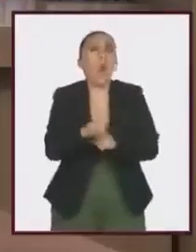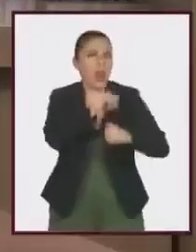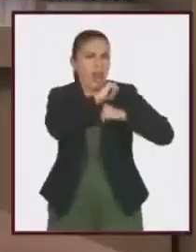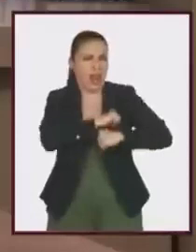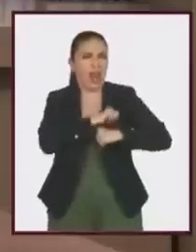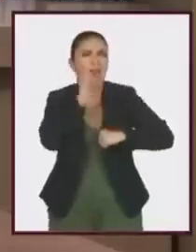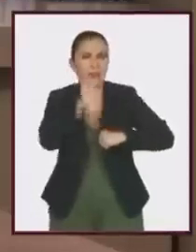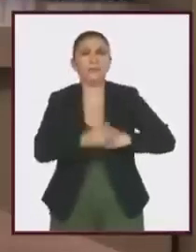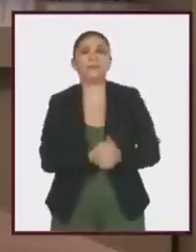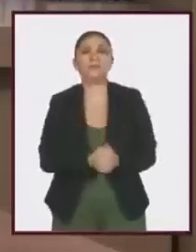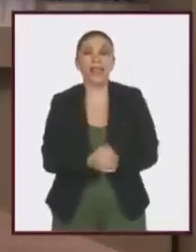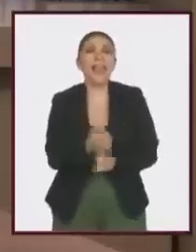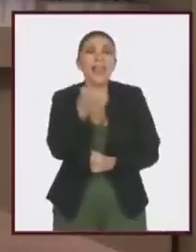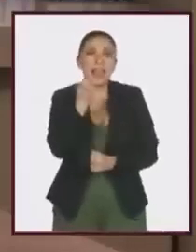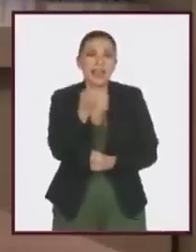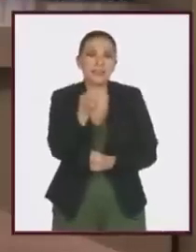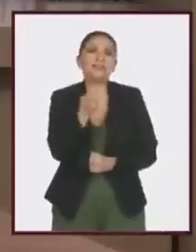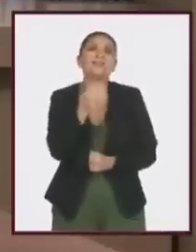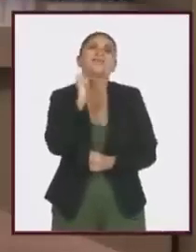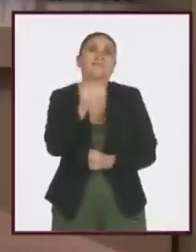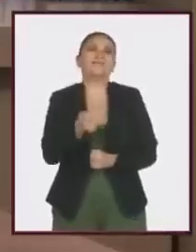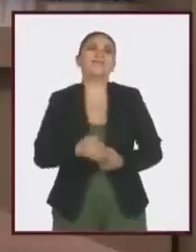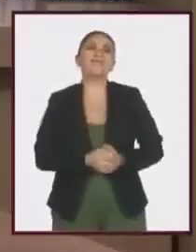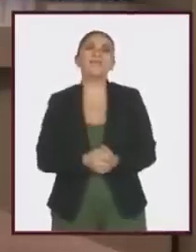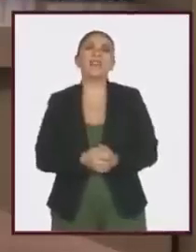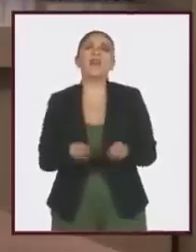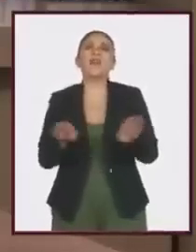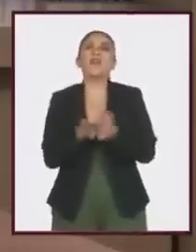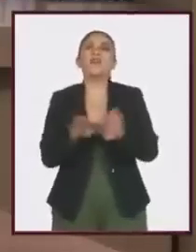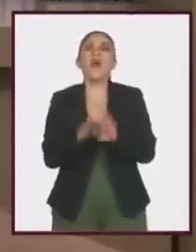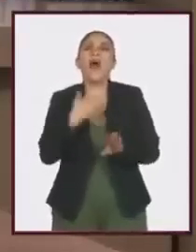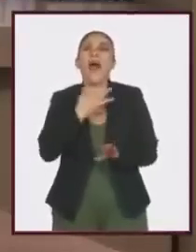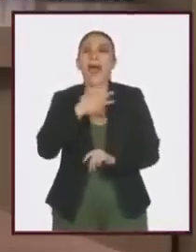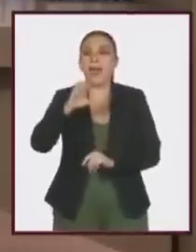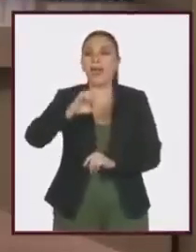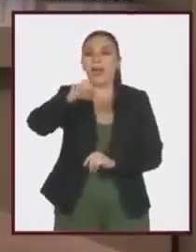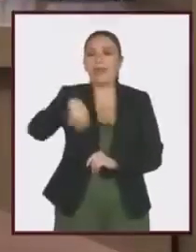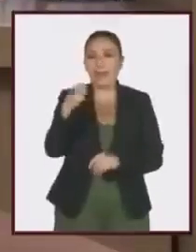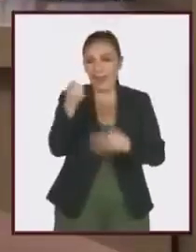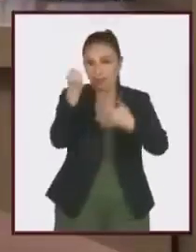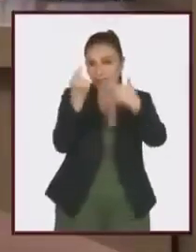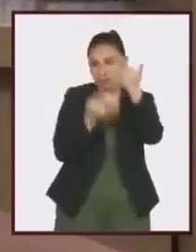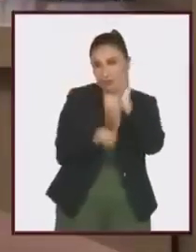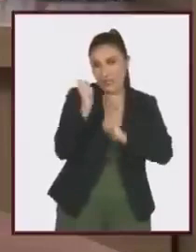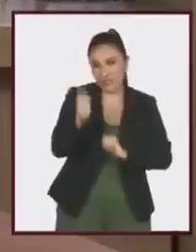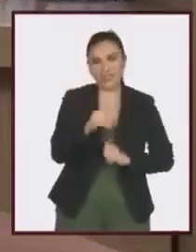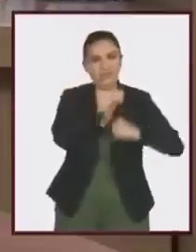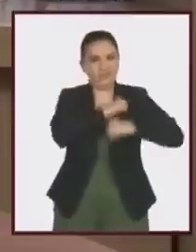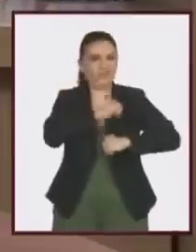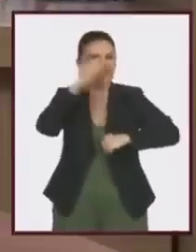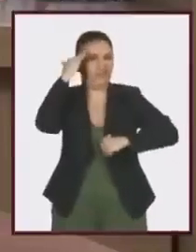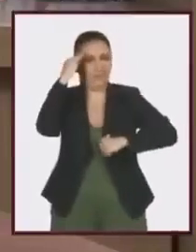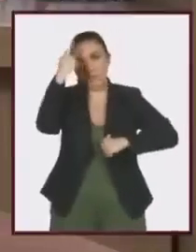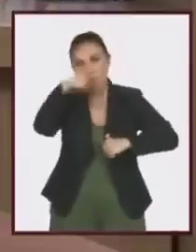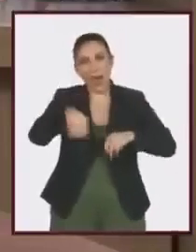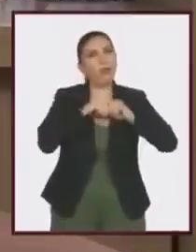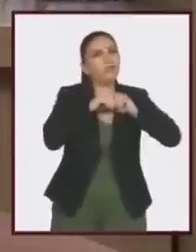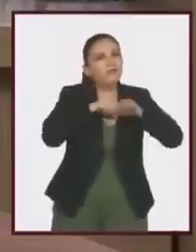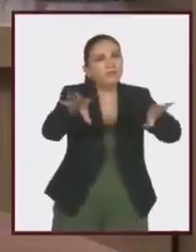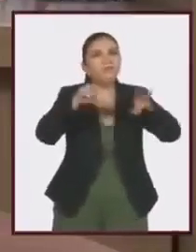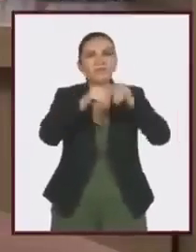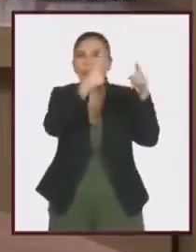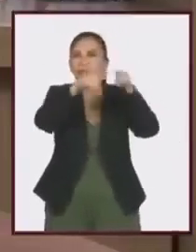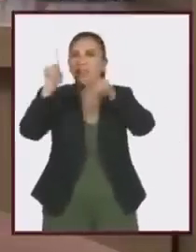Es precisamente estos ejes articuladores en donde se ha difundido, y los campos